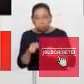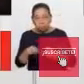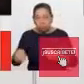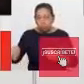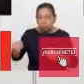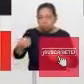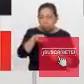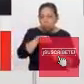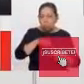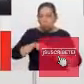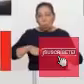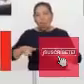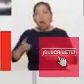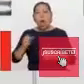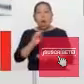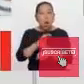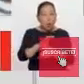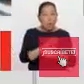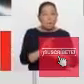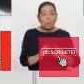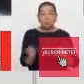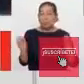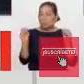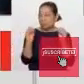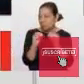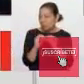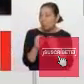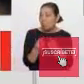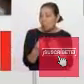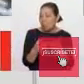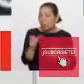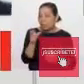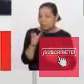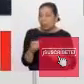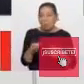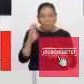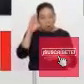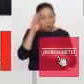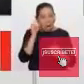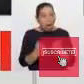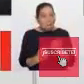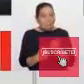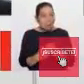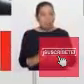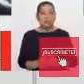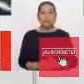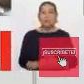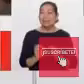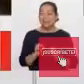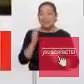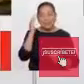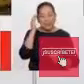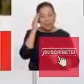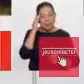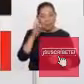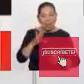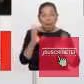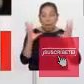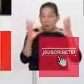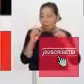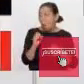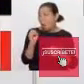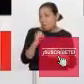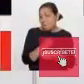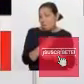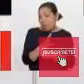de Pincris, de la jurisdicción también, más nosotros hemos tenido una gran cantidad de personal. Por nuestra expertise sabíamos que en horas de la noche o la